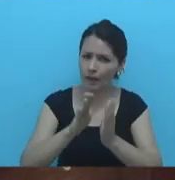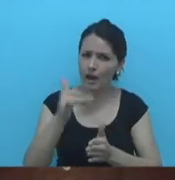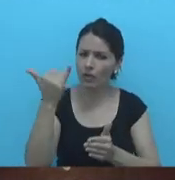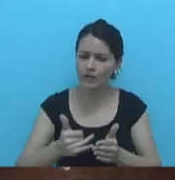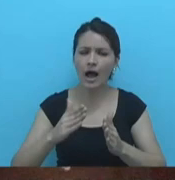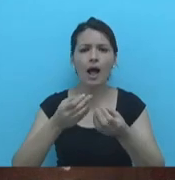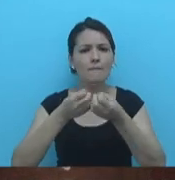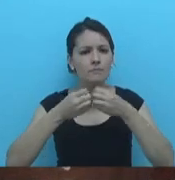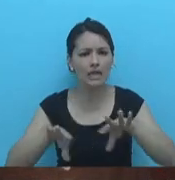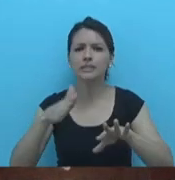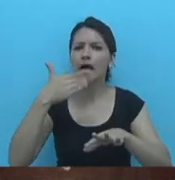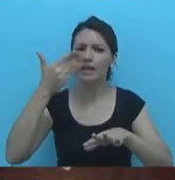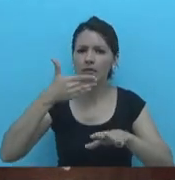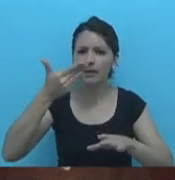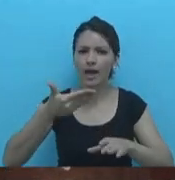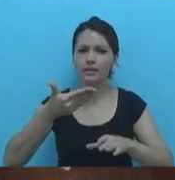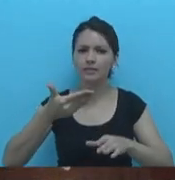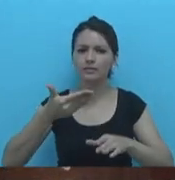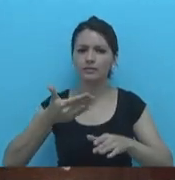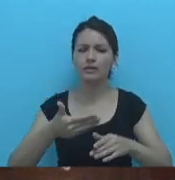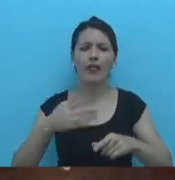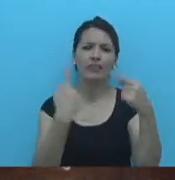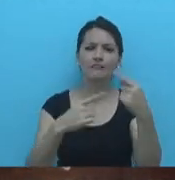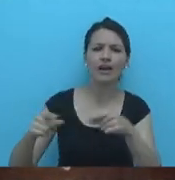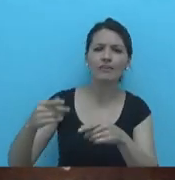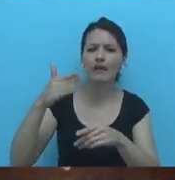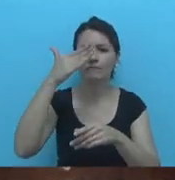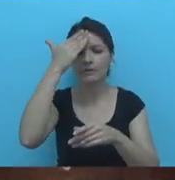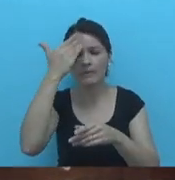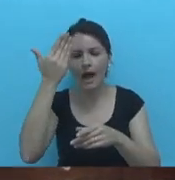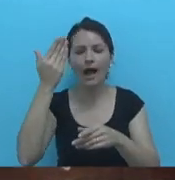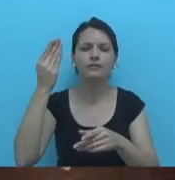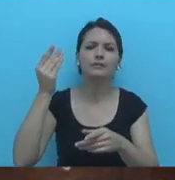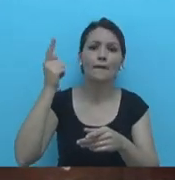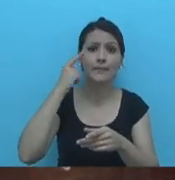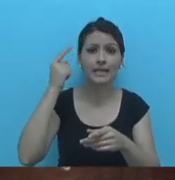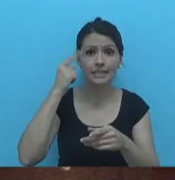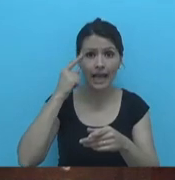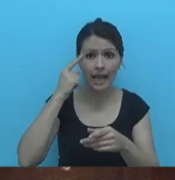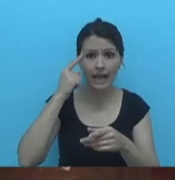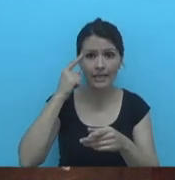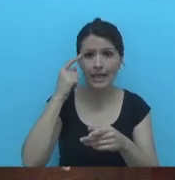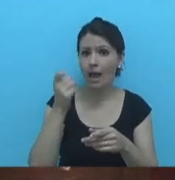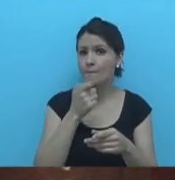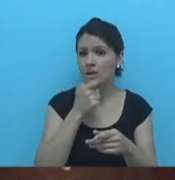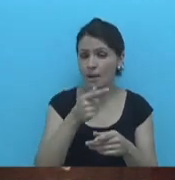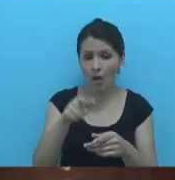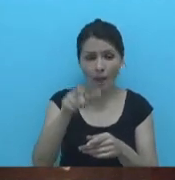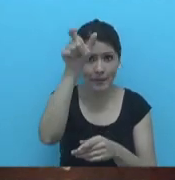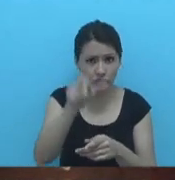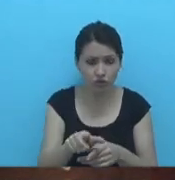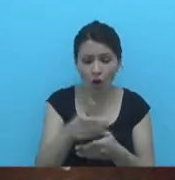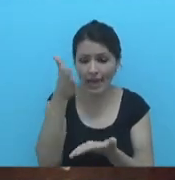esto, de determinadas patologías que implicaban que nos encontramos con personas que eran sujetos de derecho,